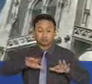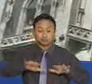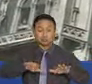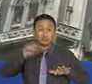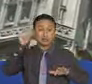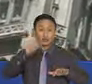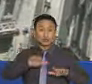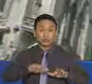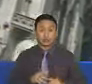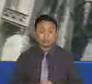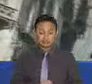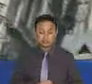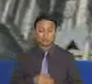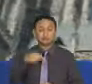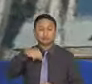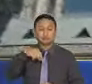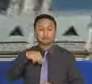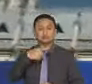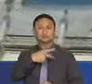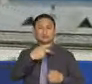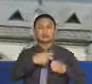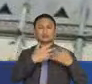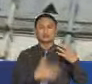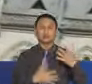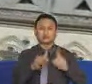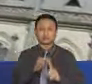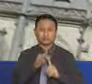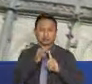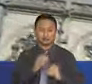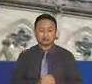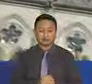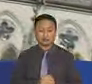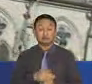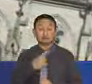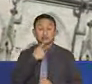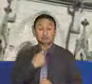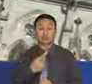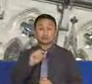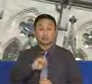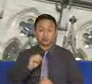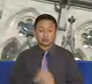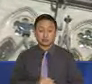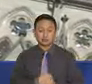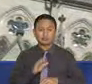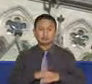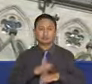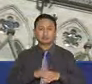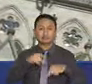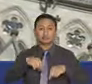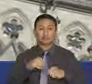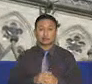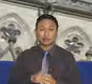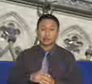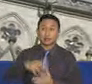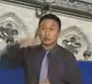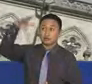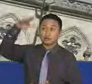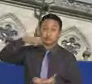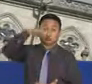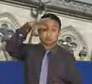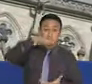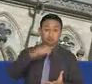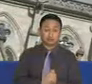azules Esta es la característica principal también decirles que por sus dimensiones por sus características